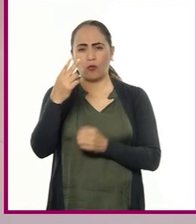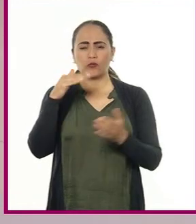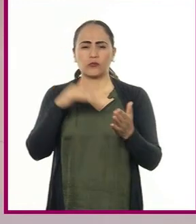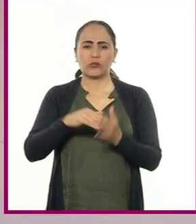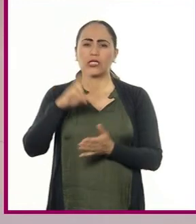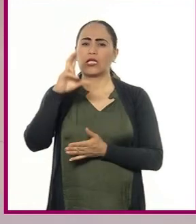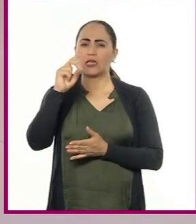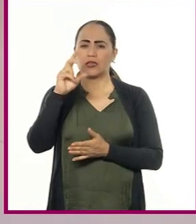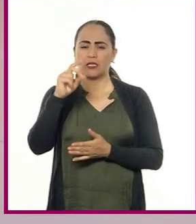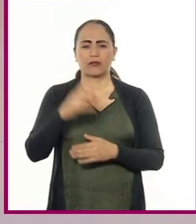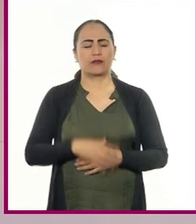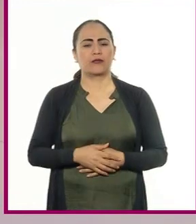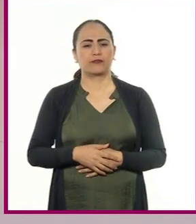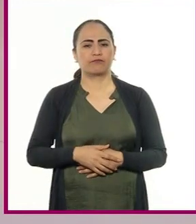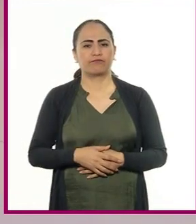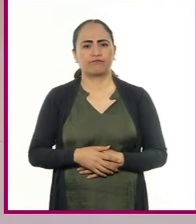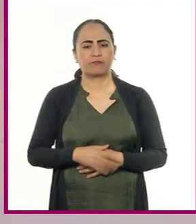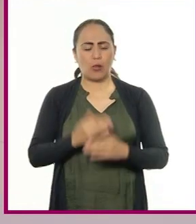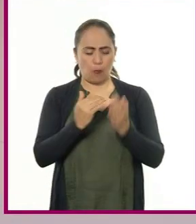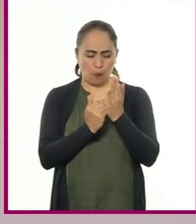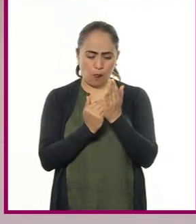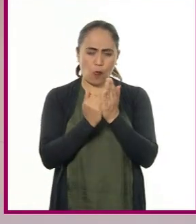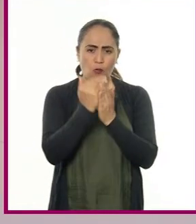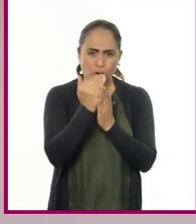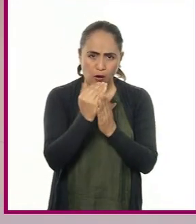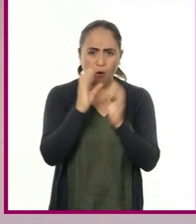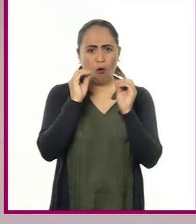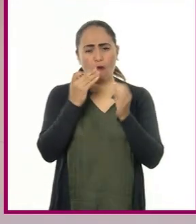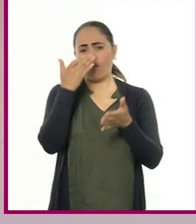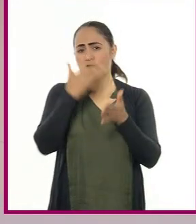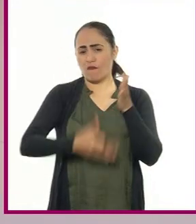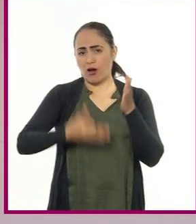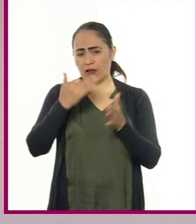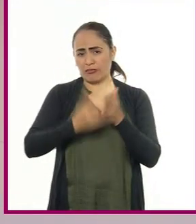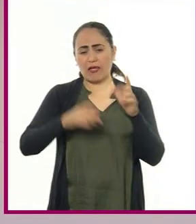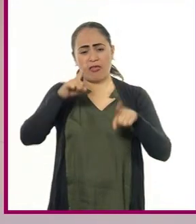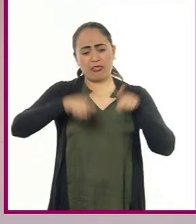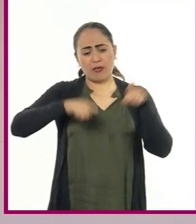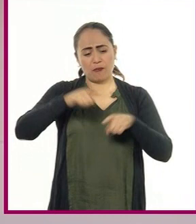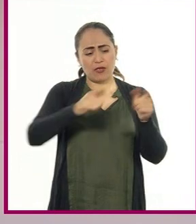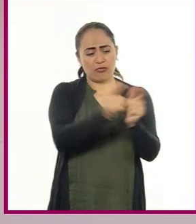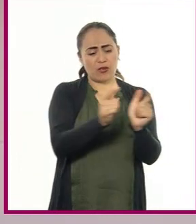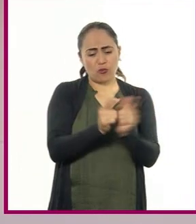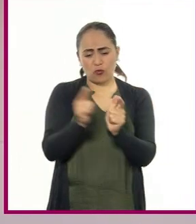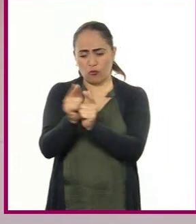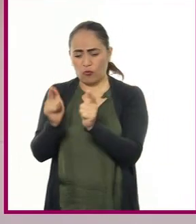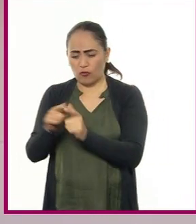Los progresos o la ausencia de ellos varían según los grupos de edad.